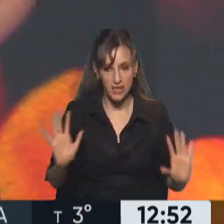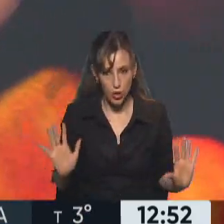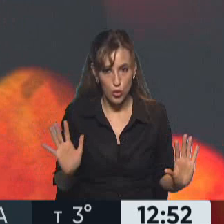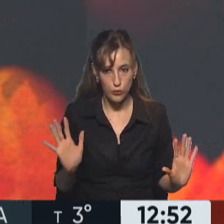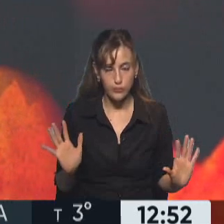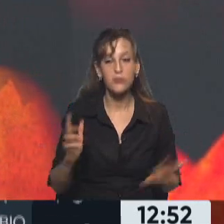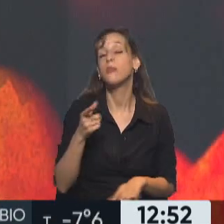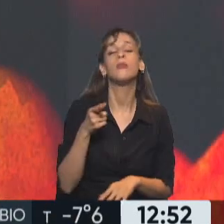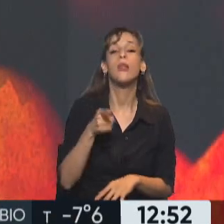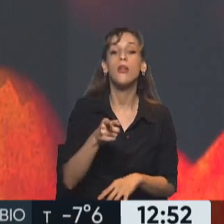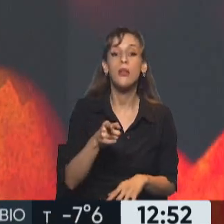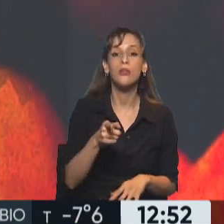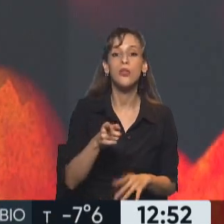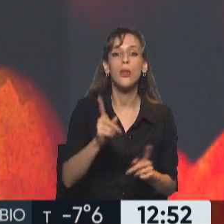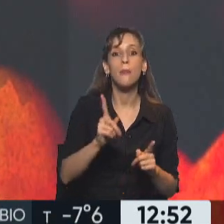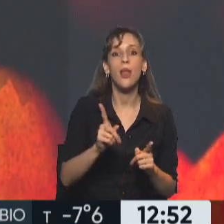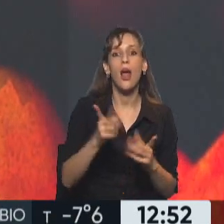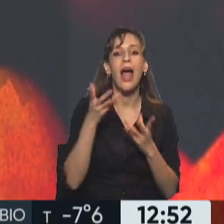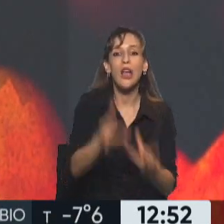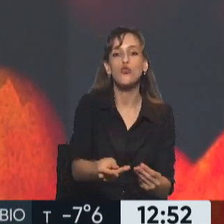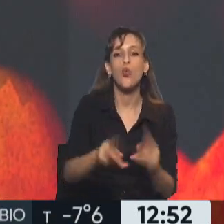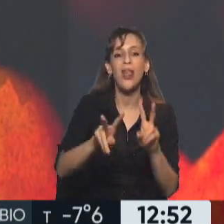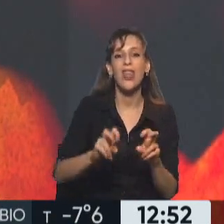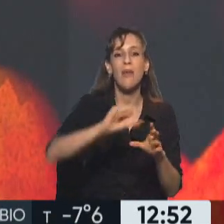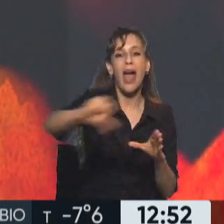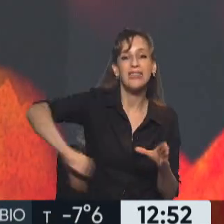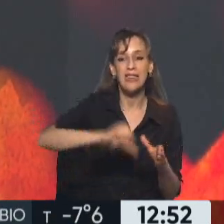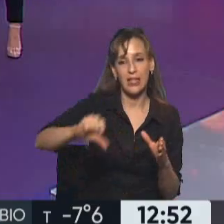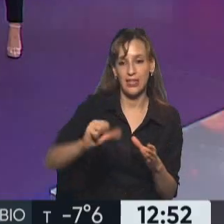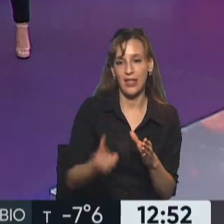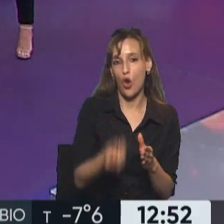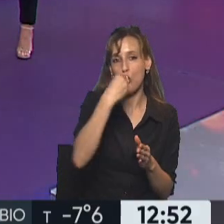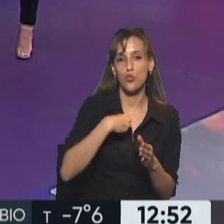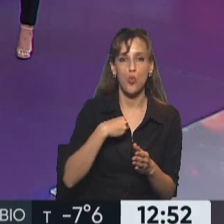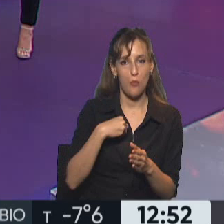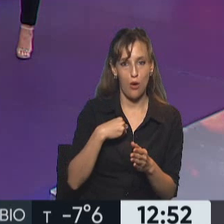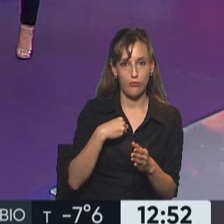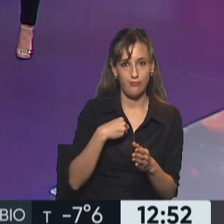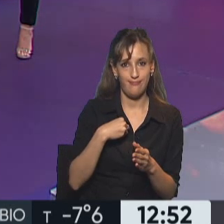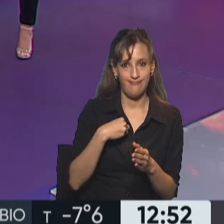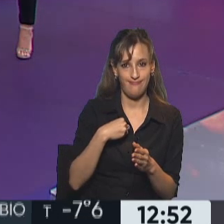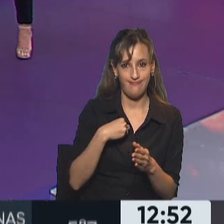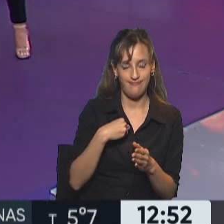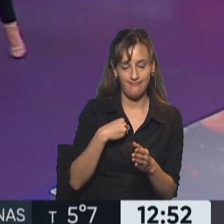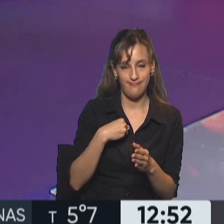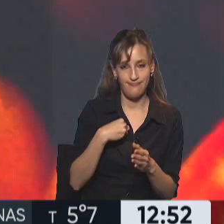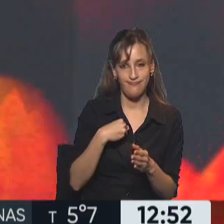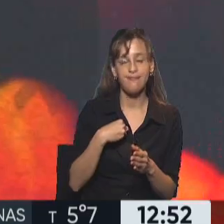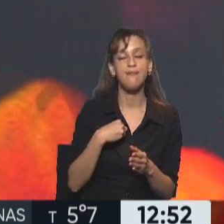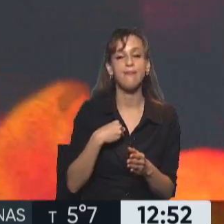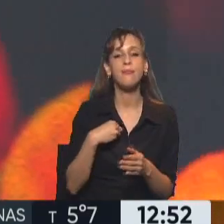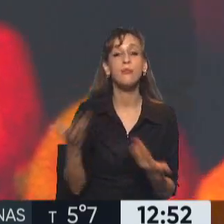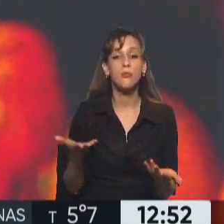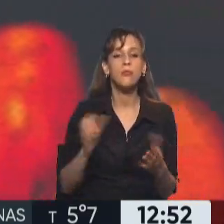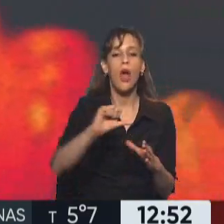y esto compensa, por ejemplo, el precio del aceite comestible, el que comemos. Se le da al que produce aceite envasado una